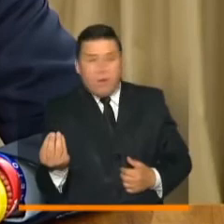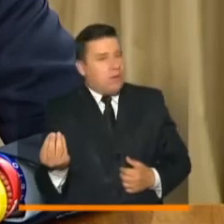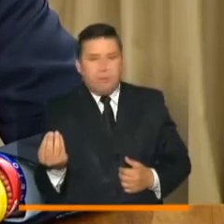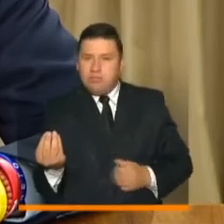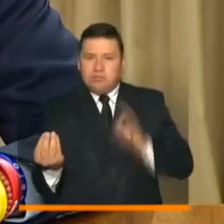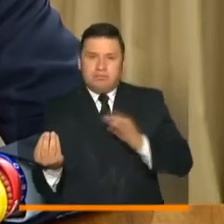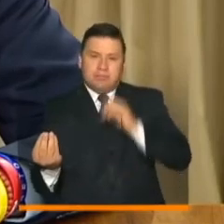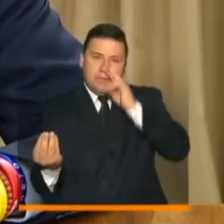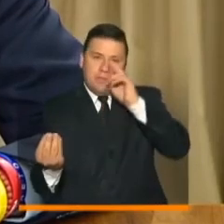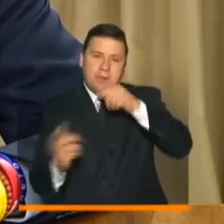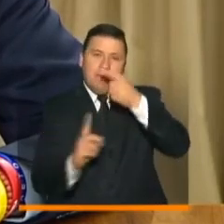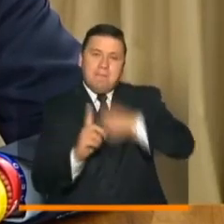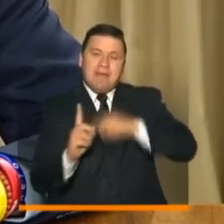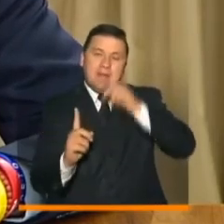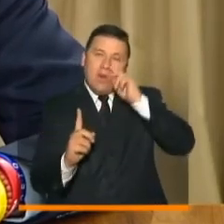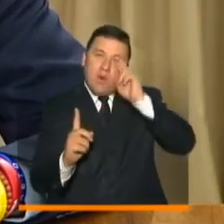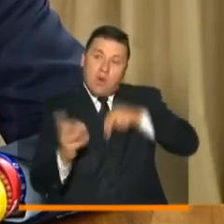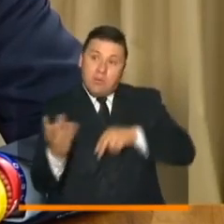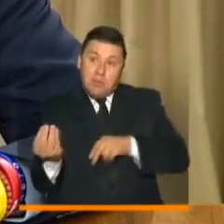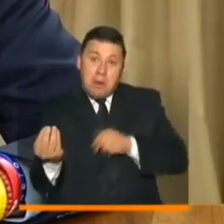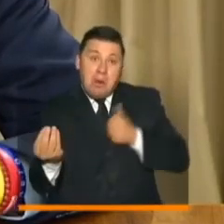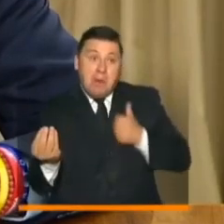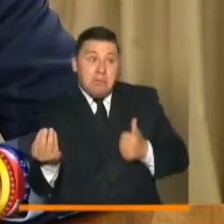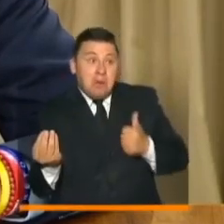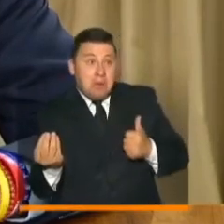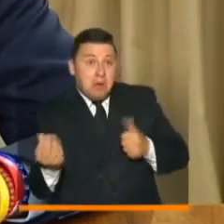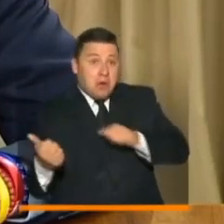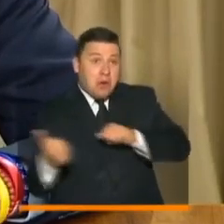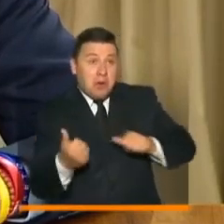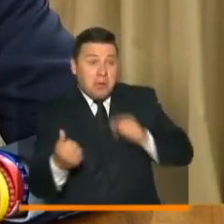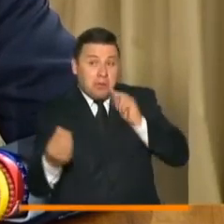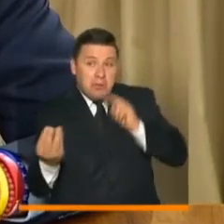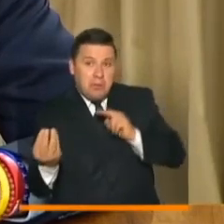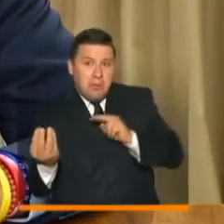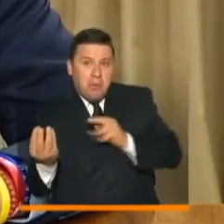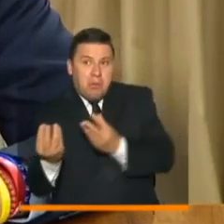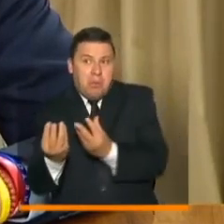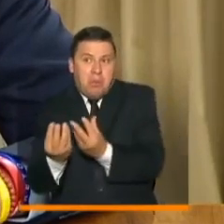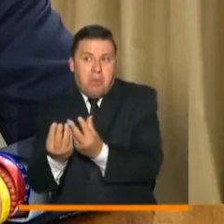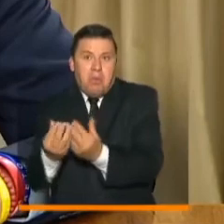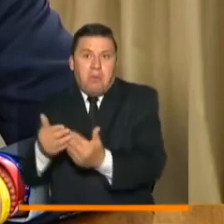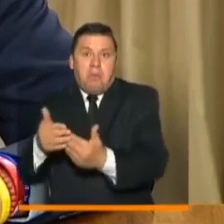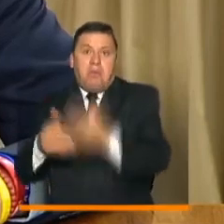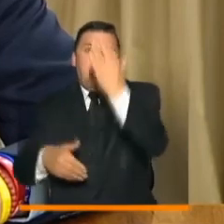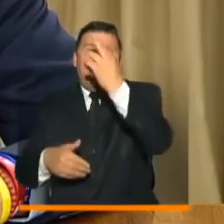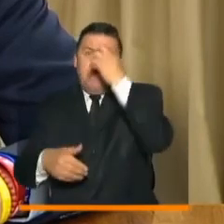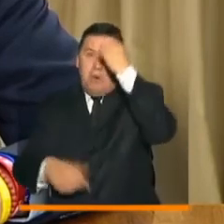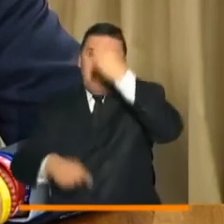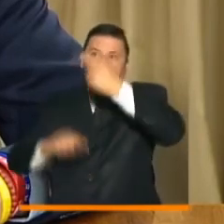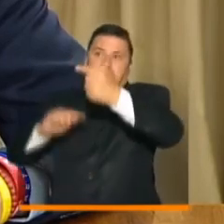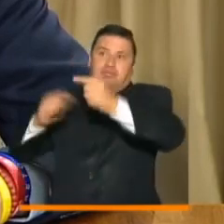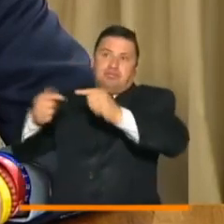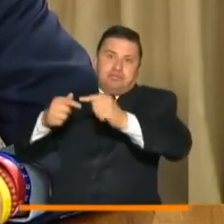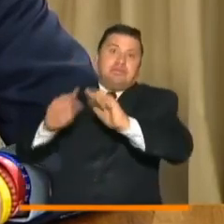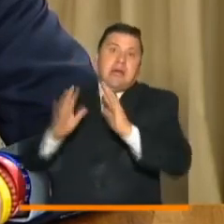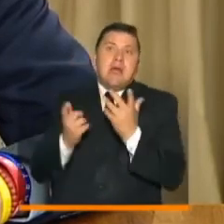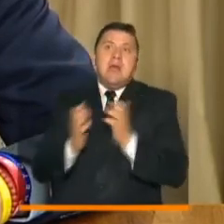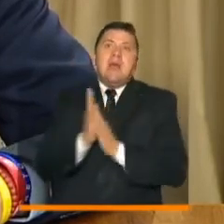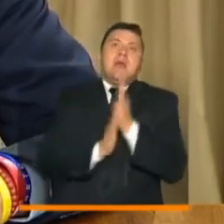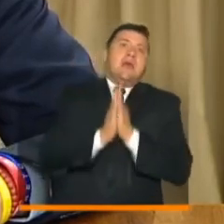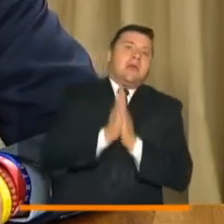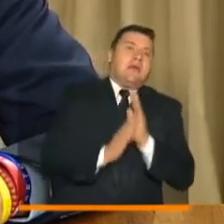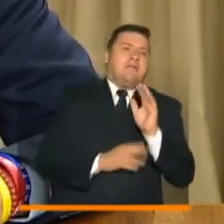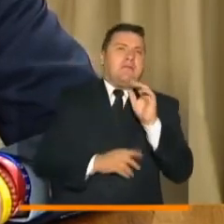mes de julio, y si todo sigue de la manera que lo estamos viendo, podríamos iniciar esa liga profesional que tanto anhela Colombia